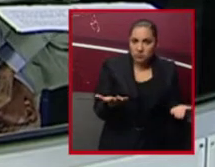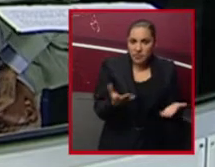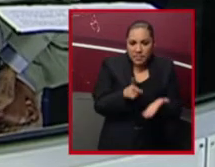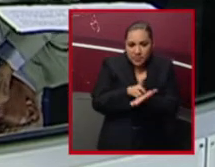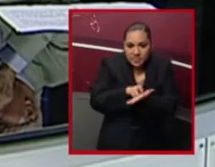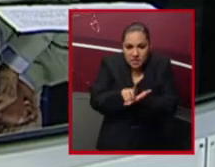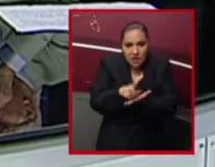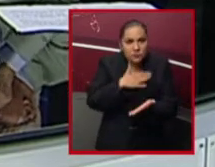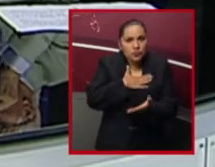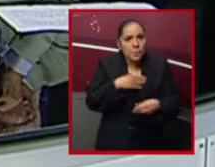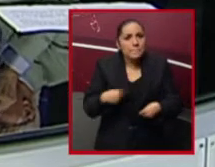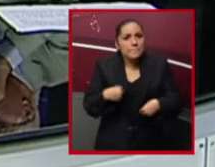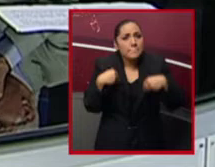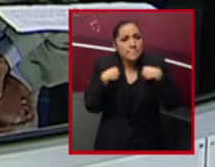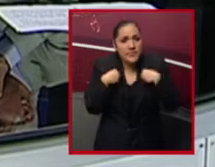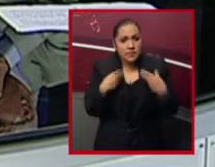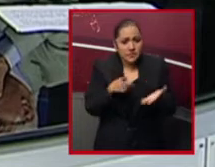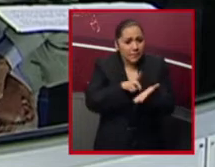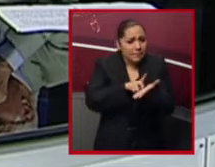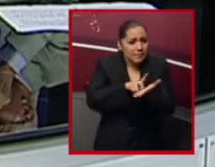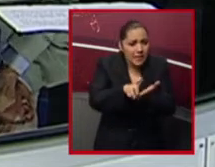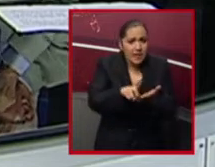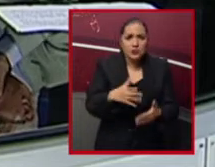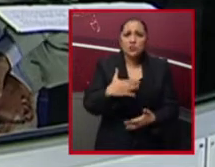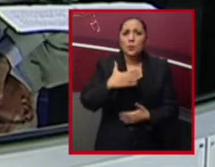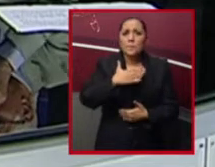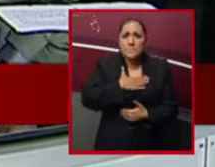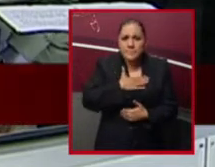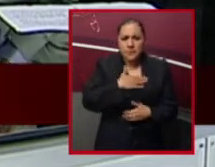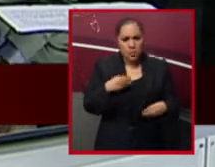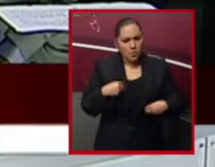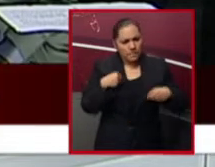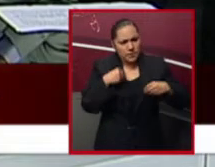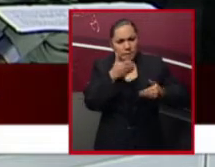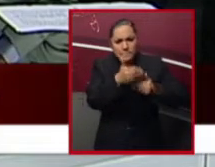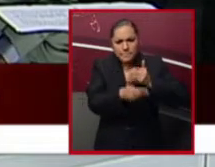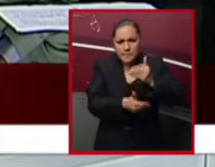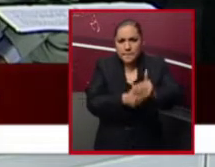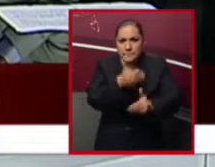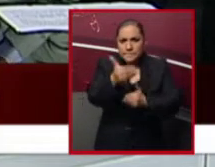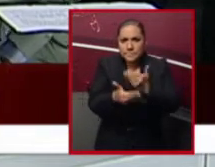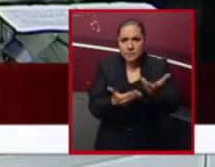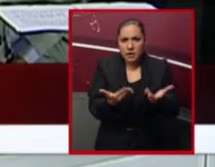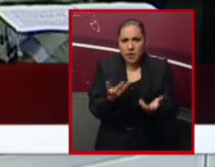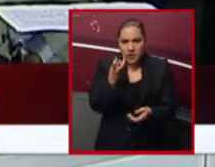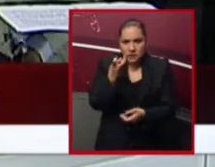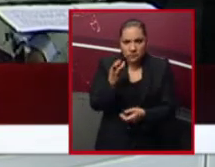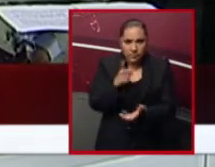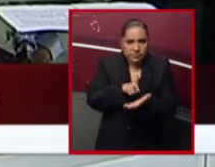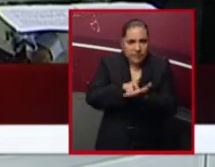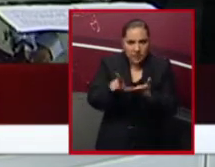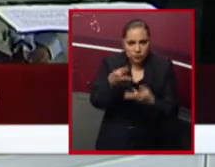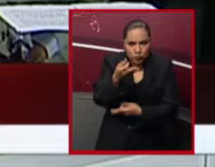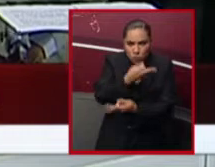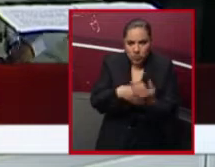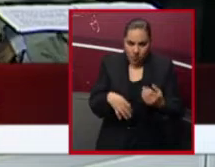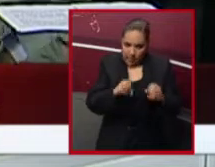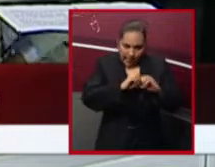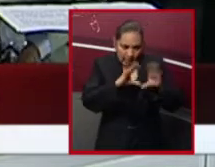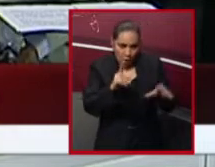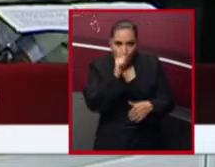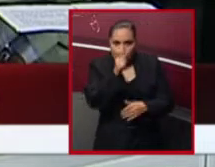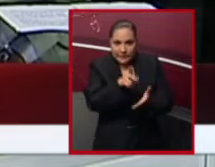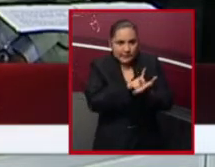Es decir, lo más elemental de los derechos para cualquier persona. Así es el máximo derecho que tenemos. Es el máximo derecho,